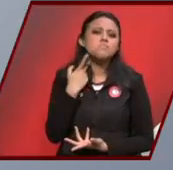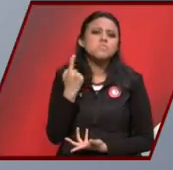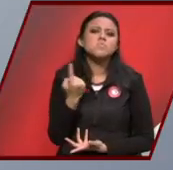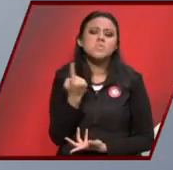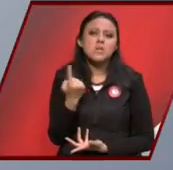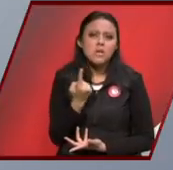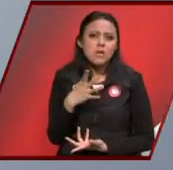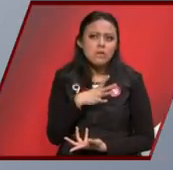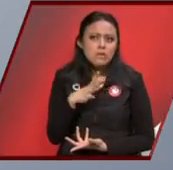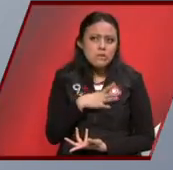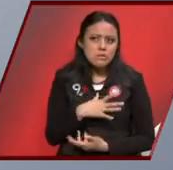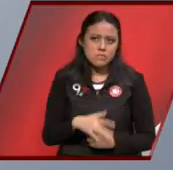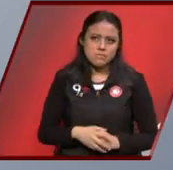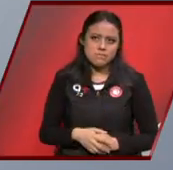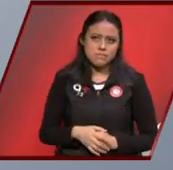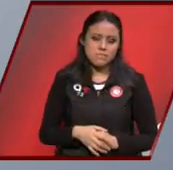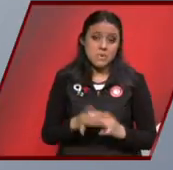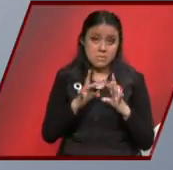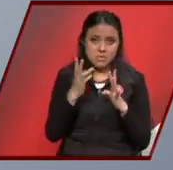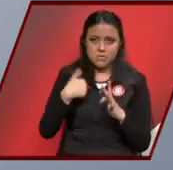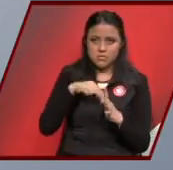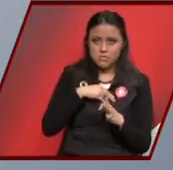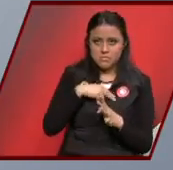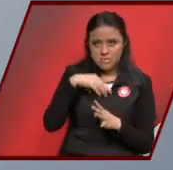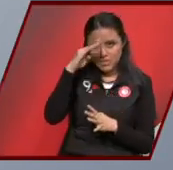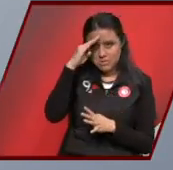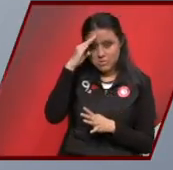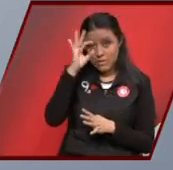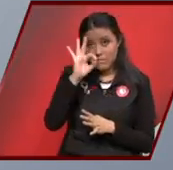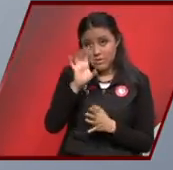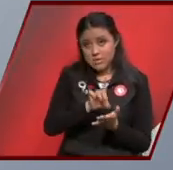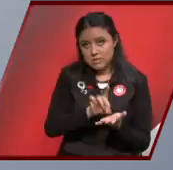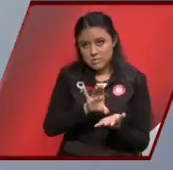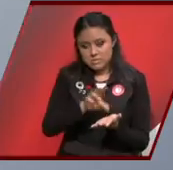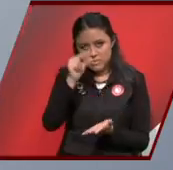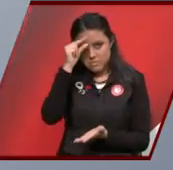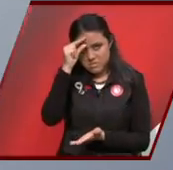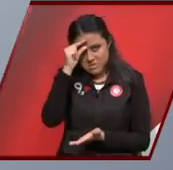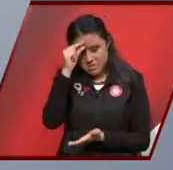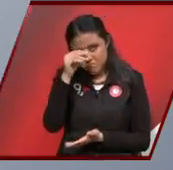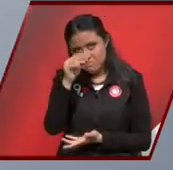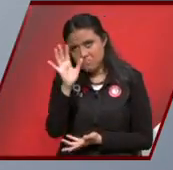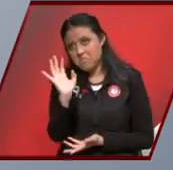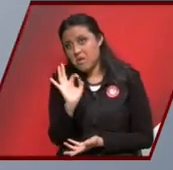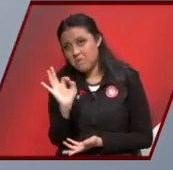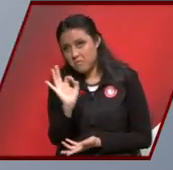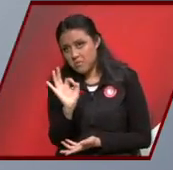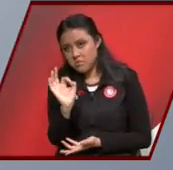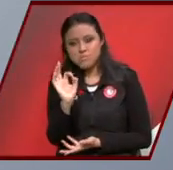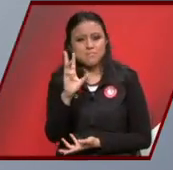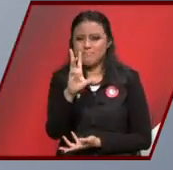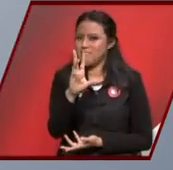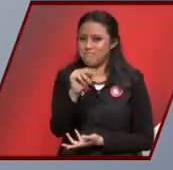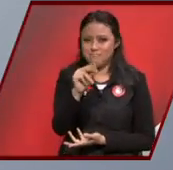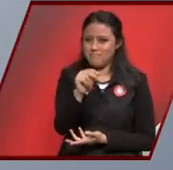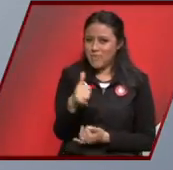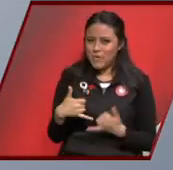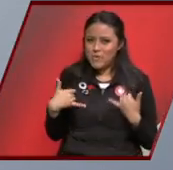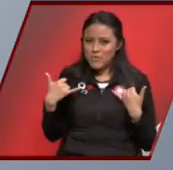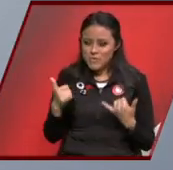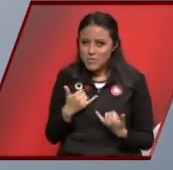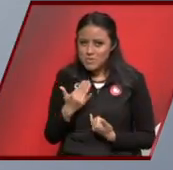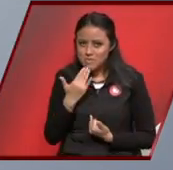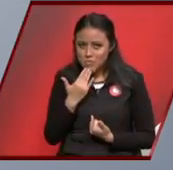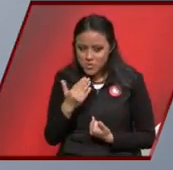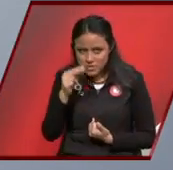aquí estoy y demás. Claro. Y de repente pensamos que tienen discapacidad mental los jóvenes y les vamos a decir qué hacer. Así es. Recibimos lecciones de ellos muy a menudo. Así